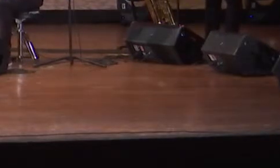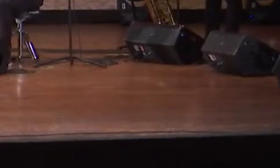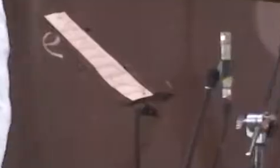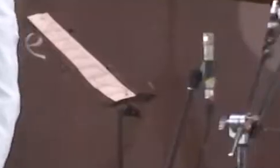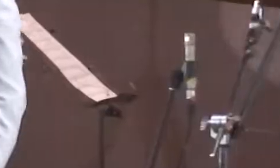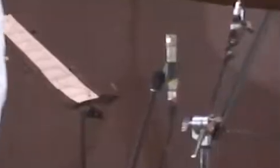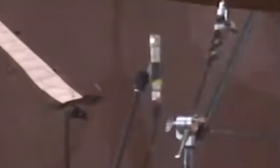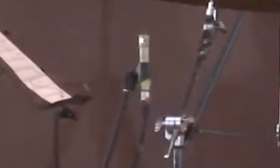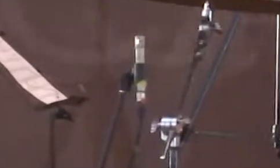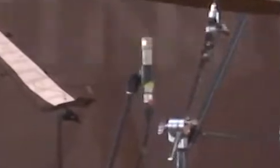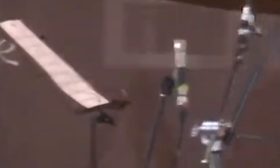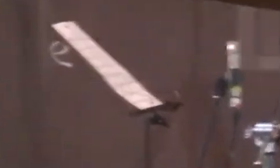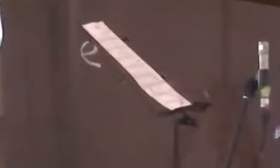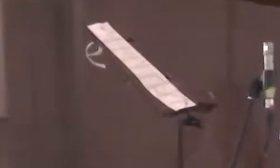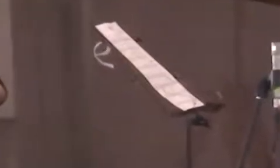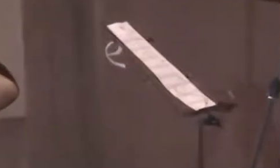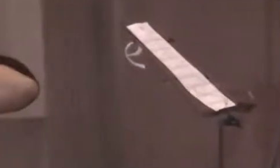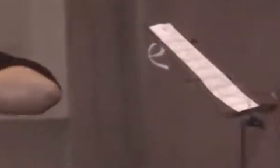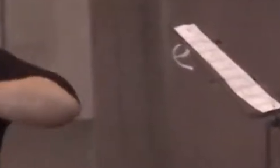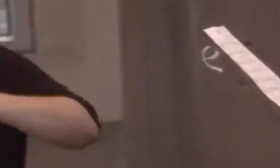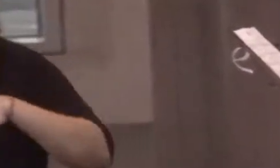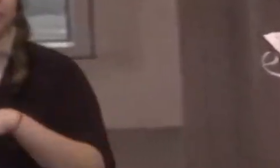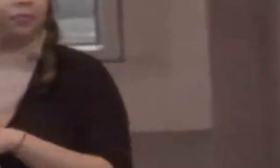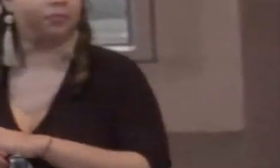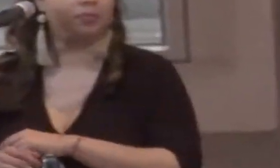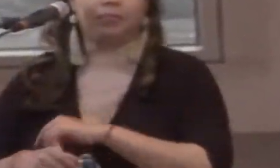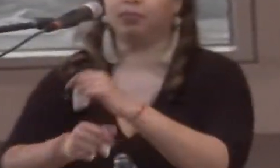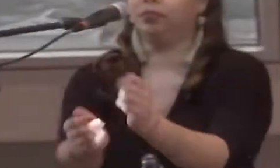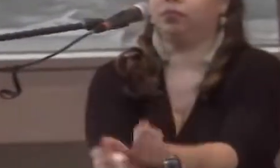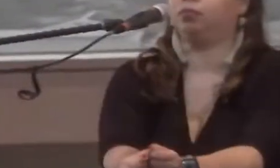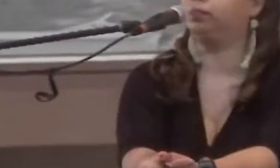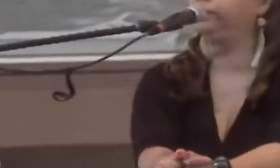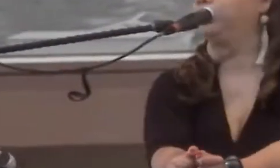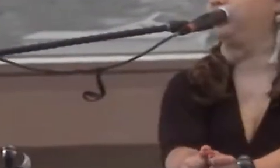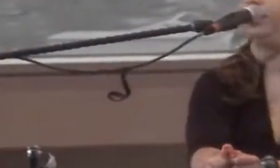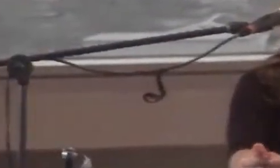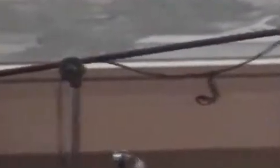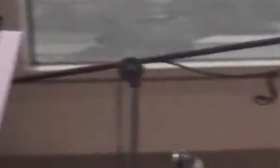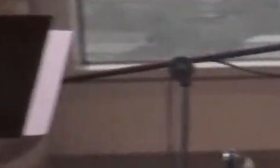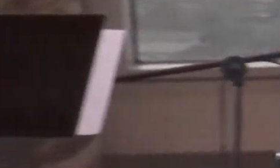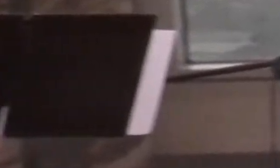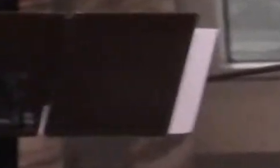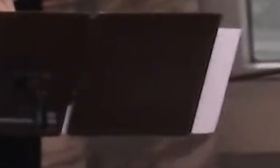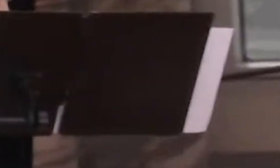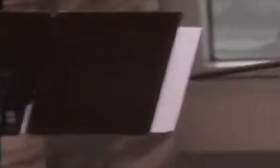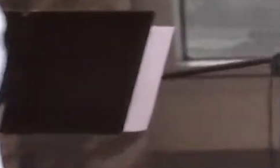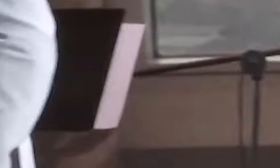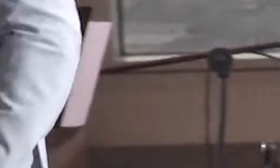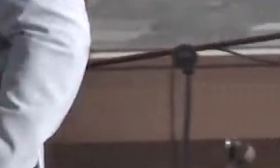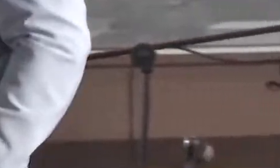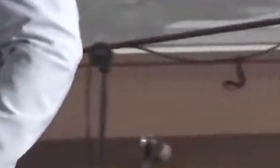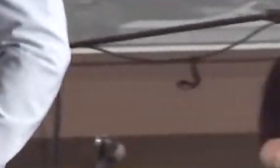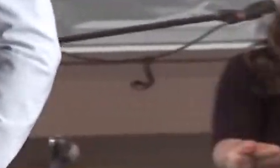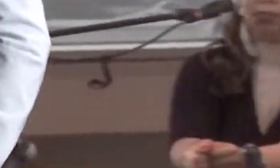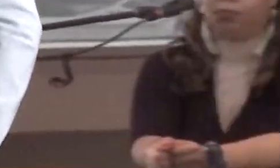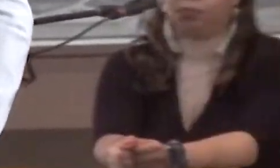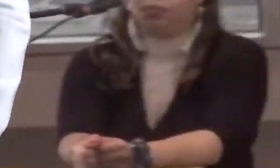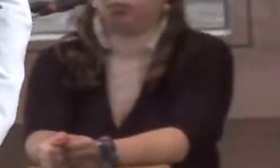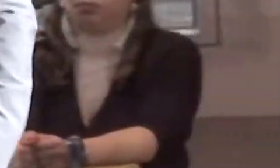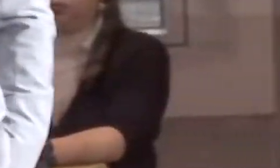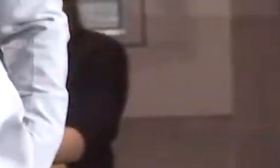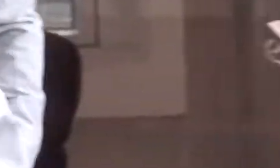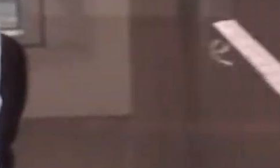Gracias a mi cultura. A Mélida por creer siempre en mí, en mi talento.